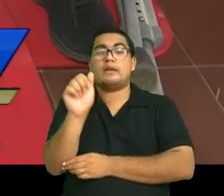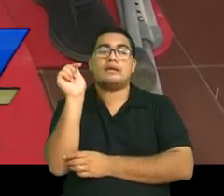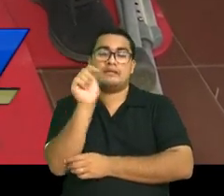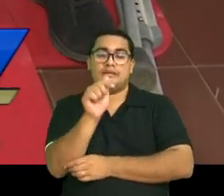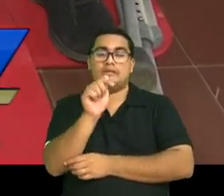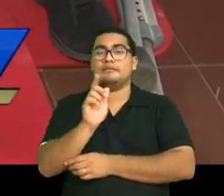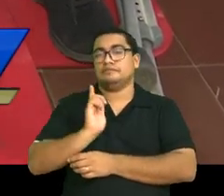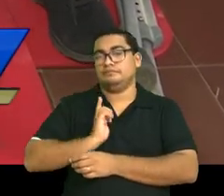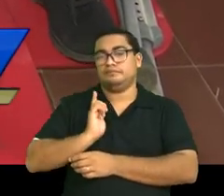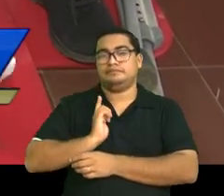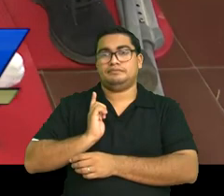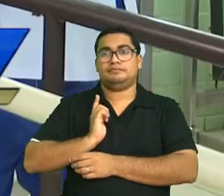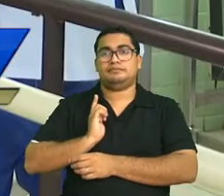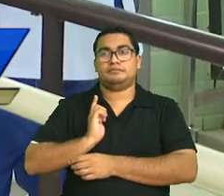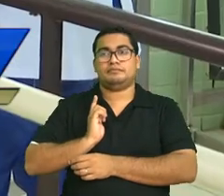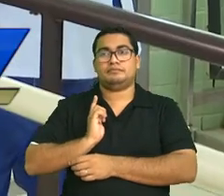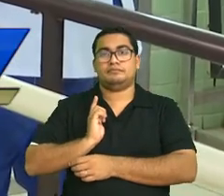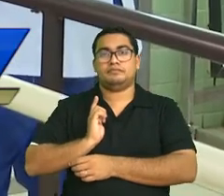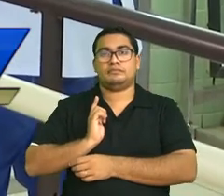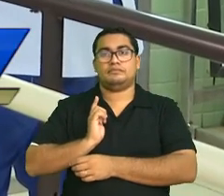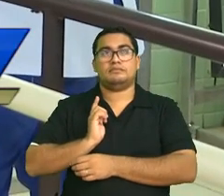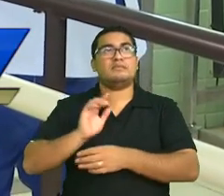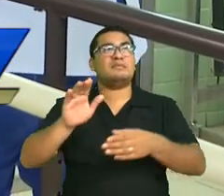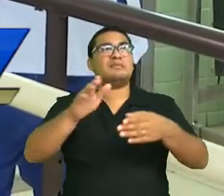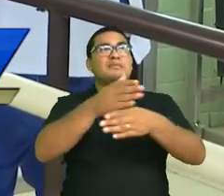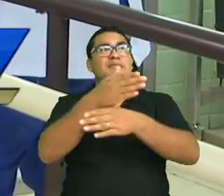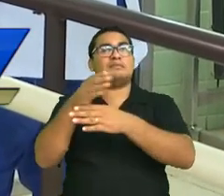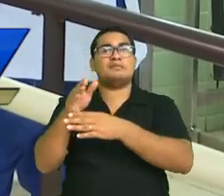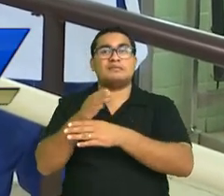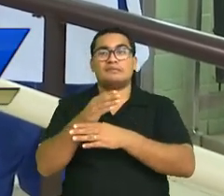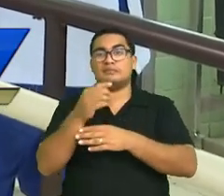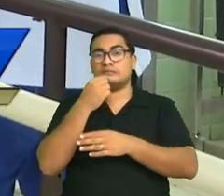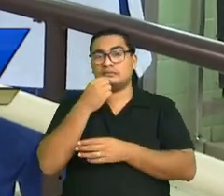tener ahí todas las condiciones. Creo que ahí